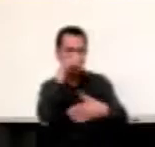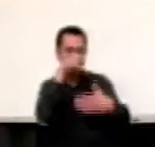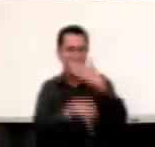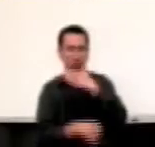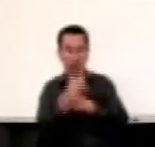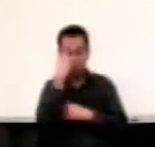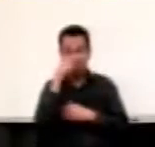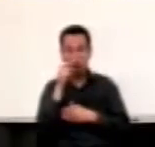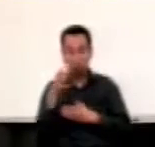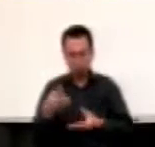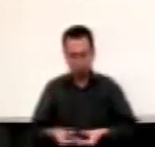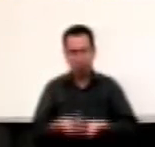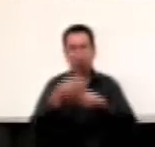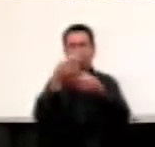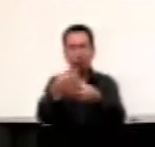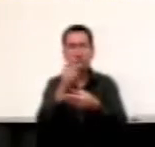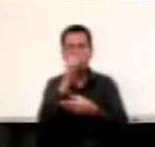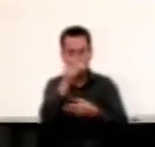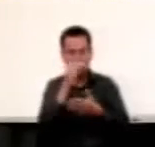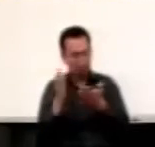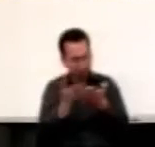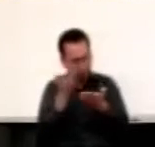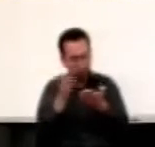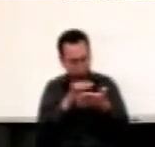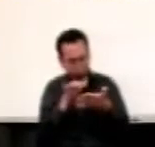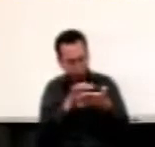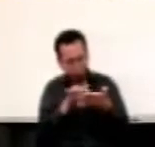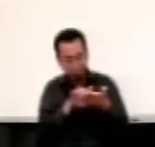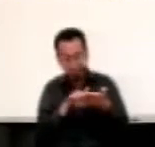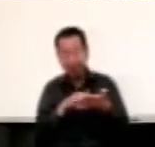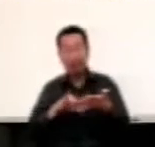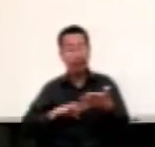a su alcance para que puedan ustedes acercarse a la misma